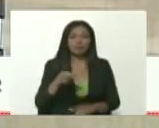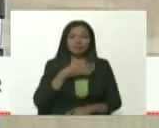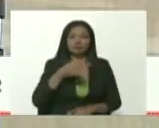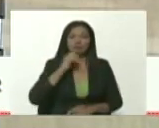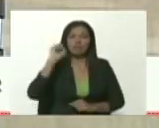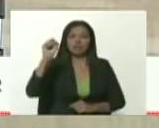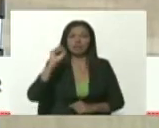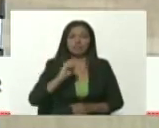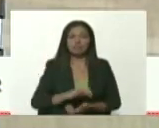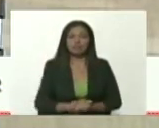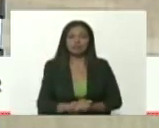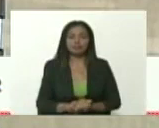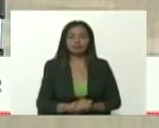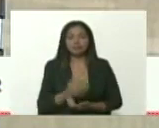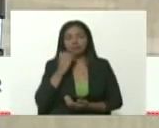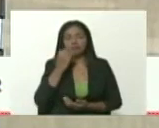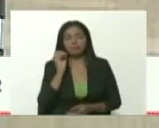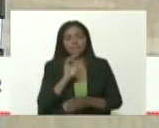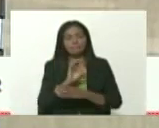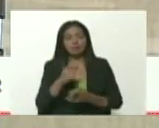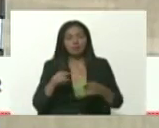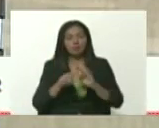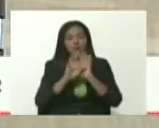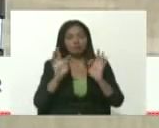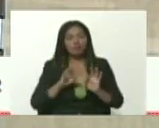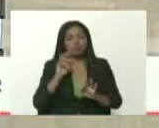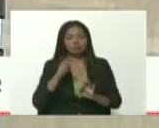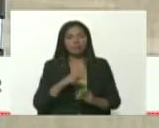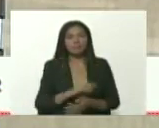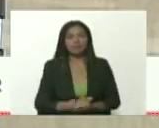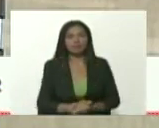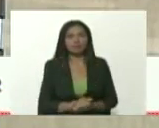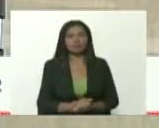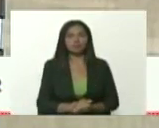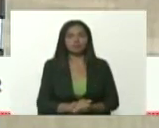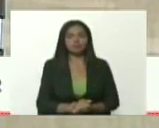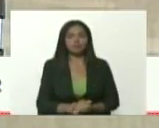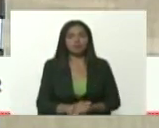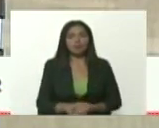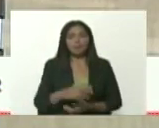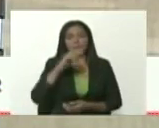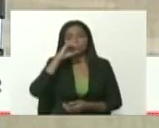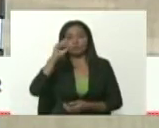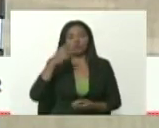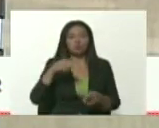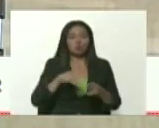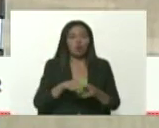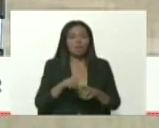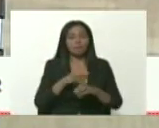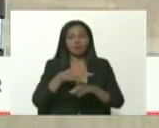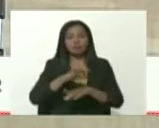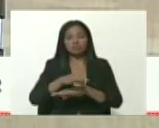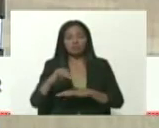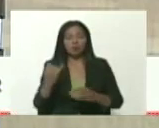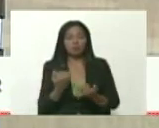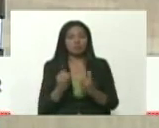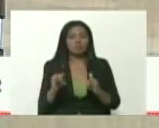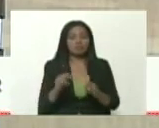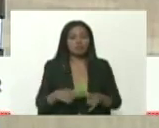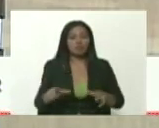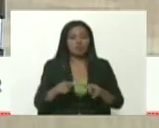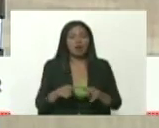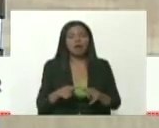socialista. Y por aquí me escribe, arroba C. Yelder, Nicolás Maduro, aquí desde el municipio de Independencia, Estado Miranda, del urbanismo